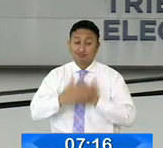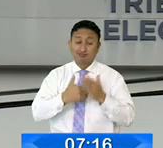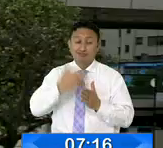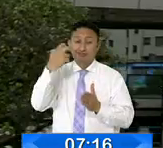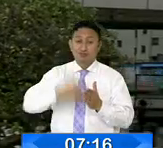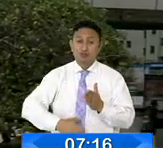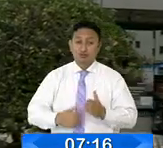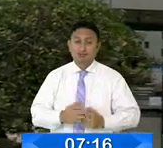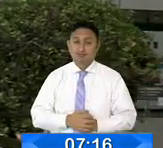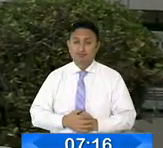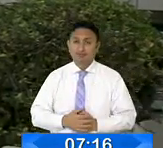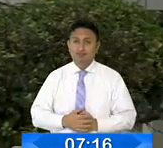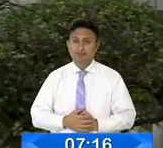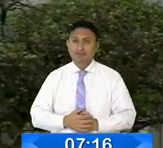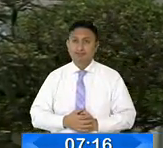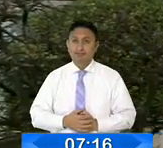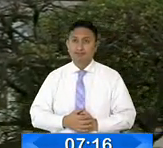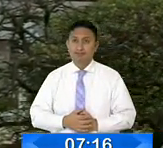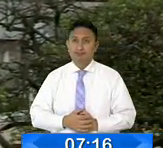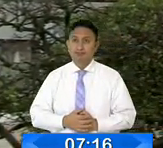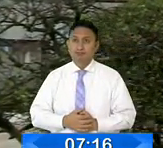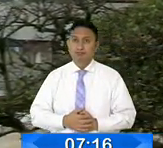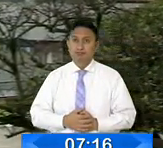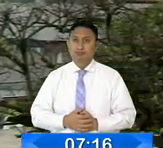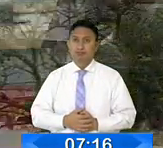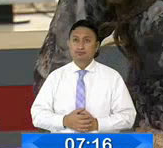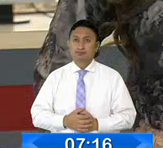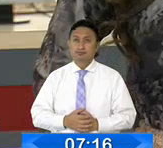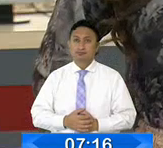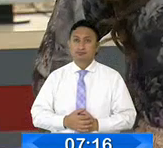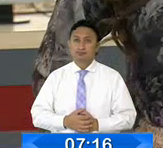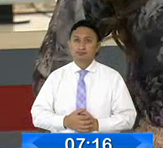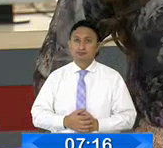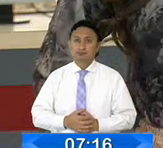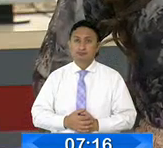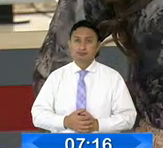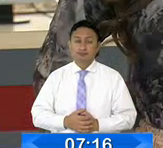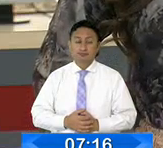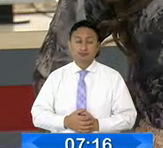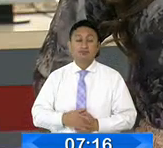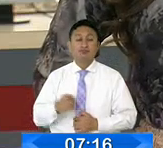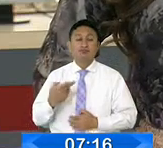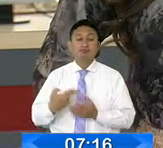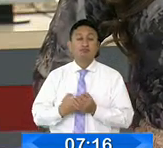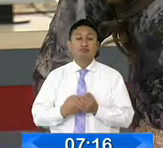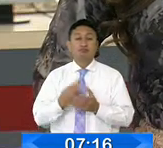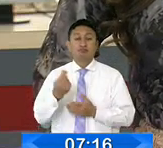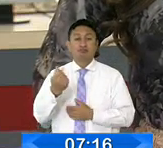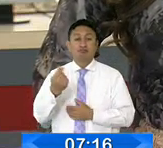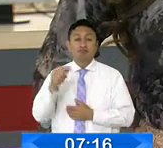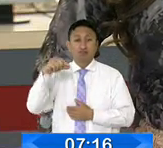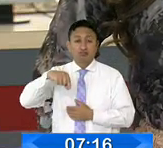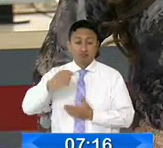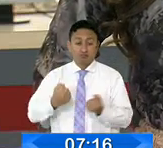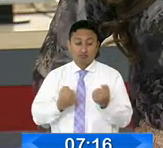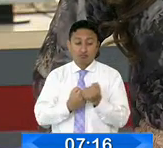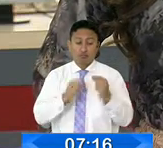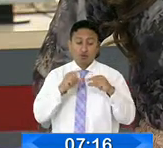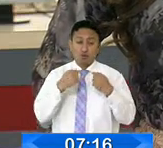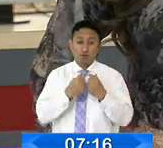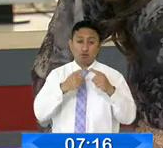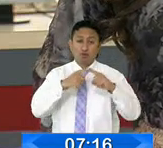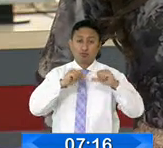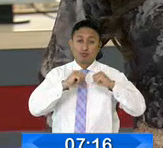sanciones, informó Héctor Romero. Parte de los recursos económicos para financiar el movimiento político del